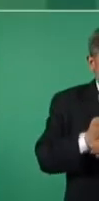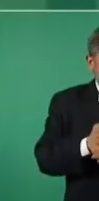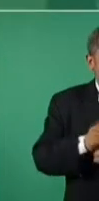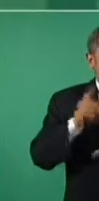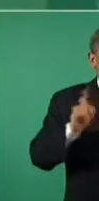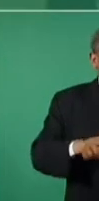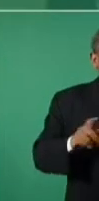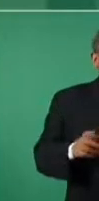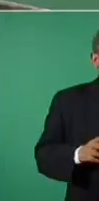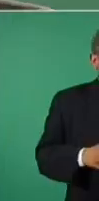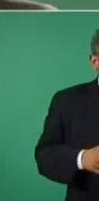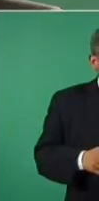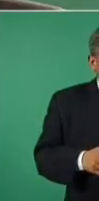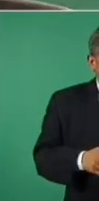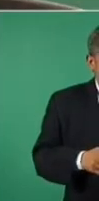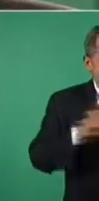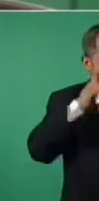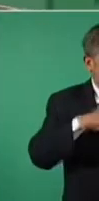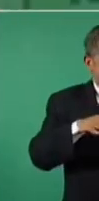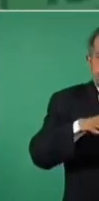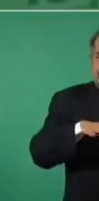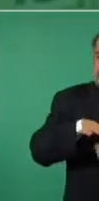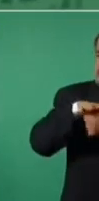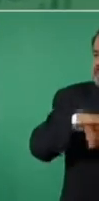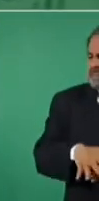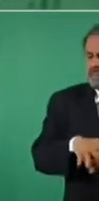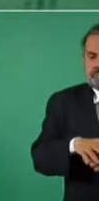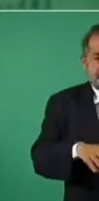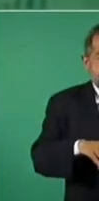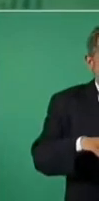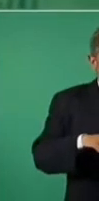se quiso ocultar